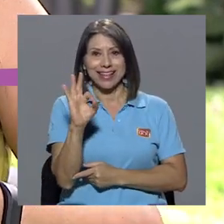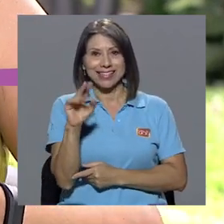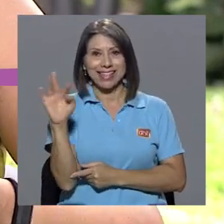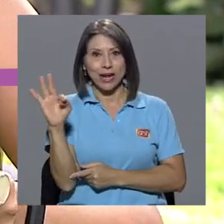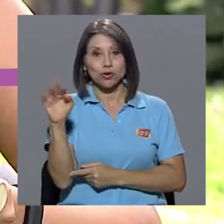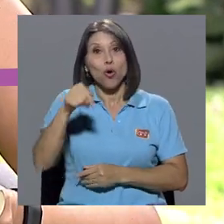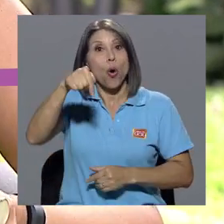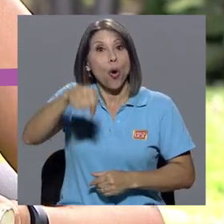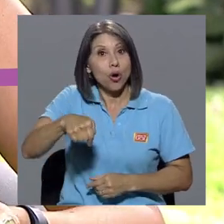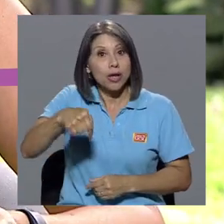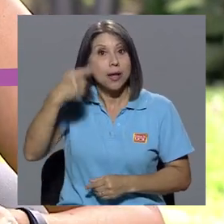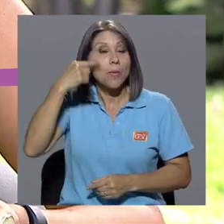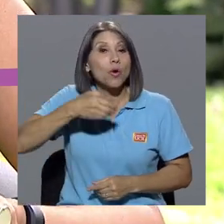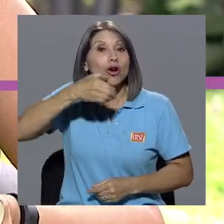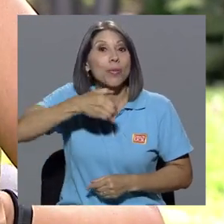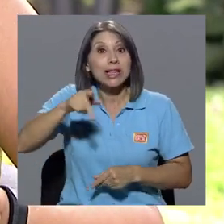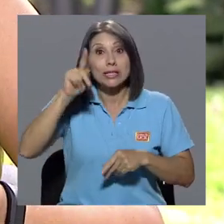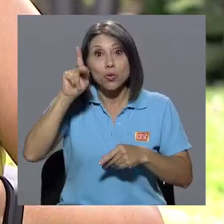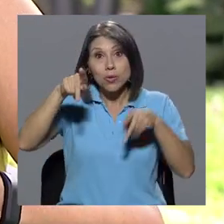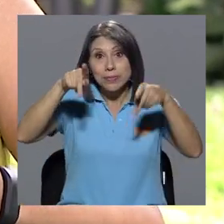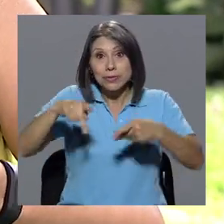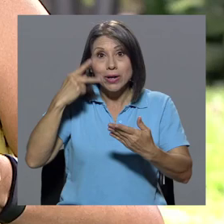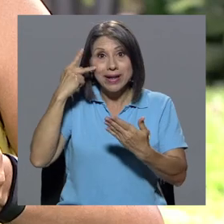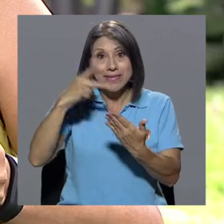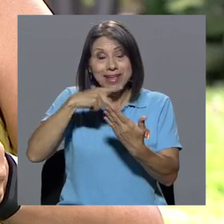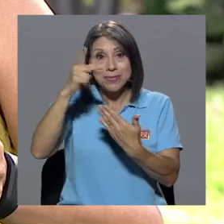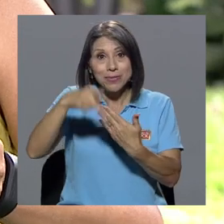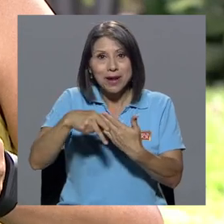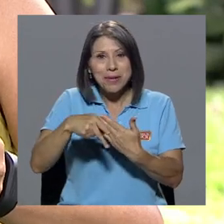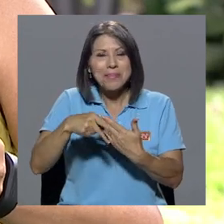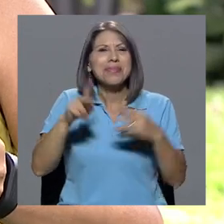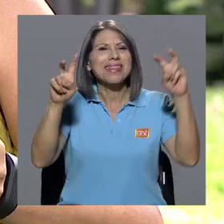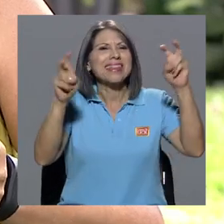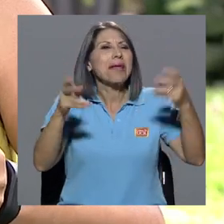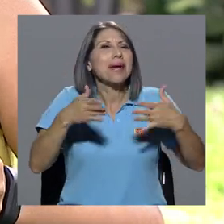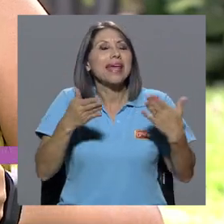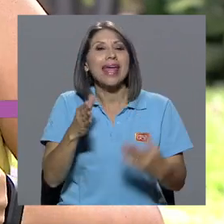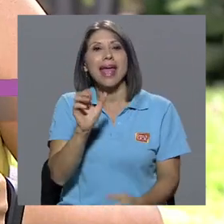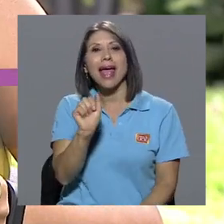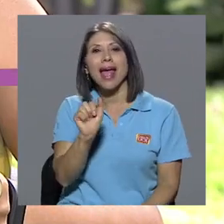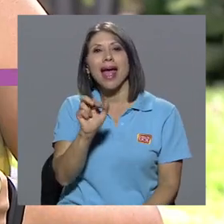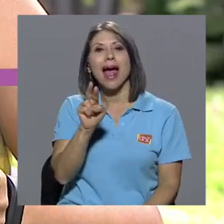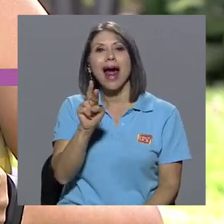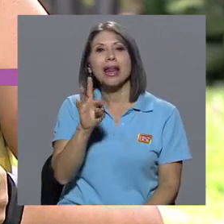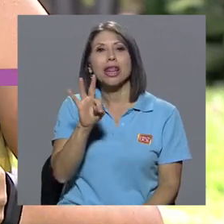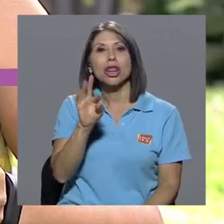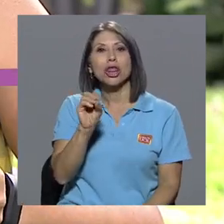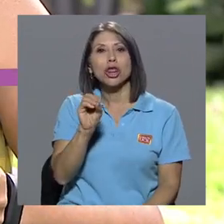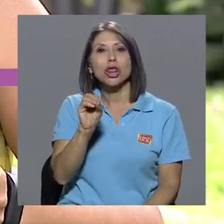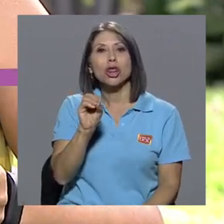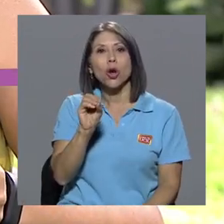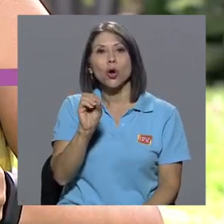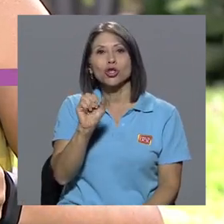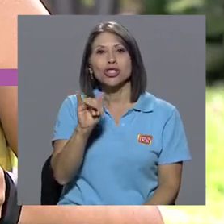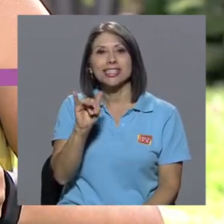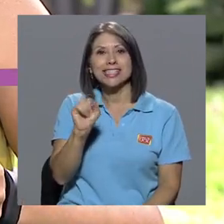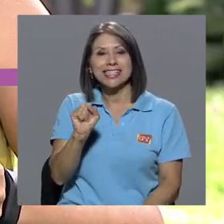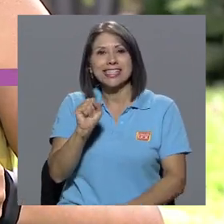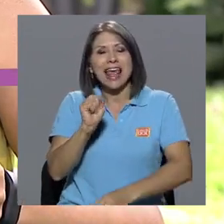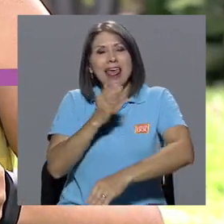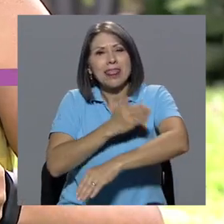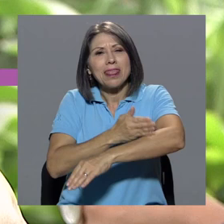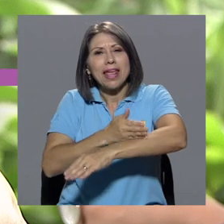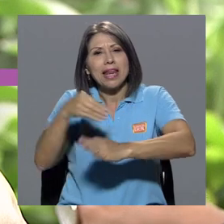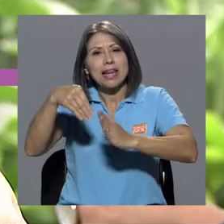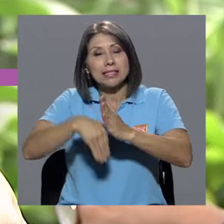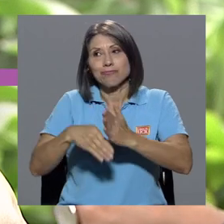día de hoy y por recomendación de un televidente, tendremos el tema de la artrosis degenerativa. Para ello nos